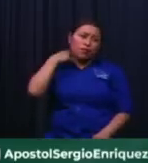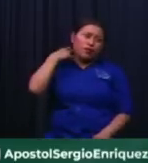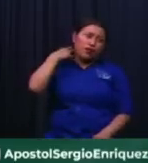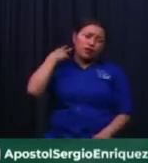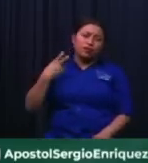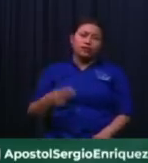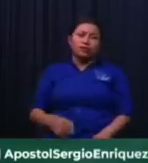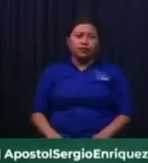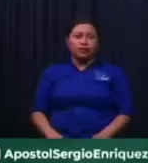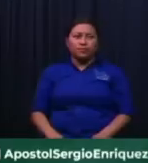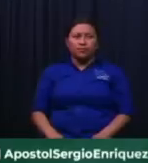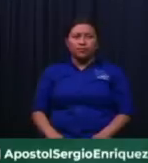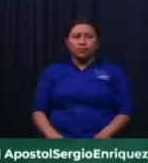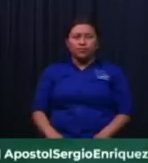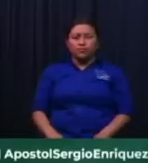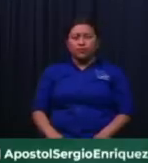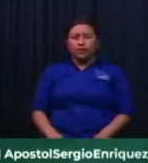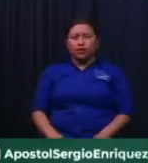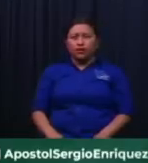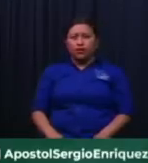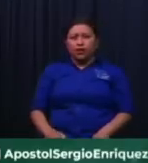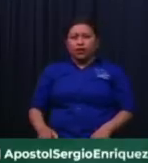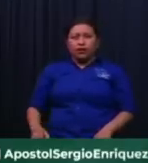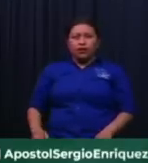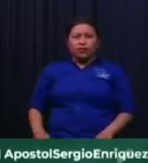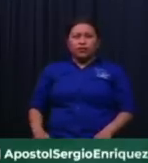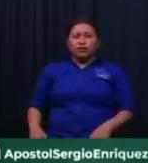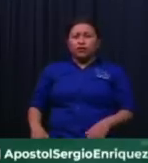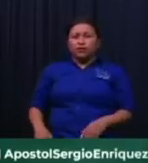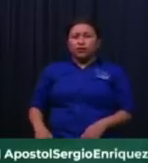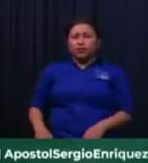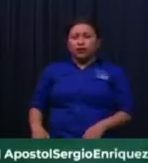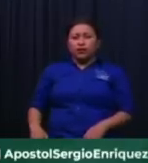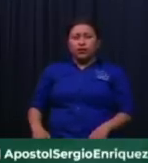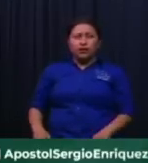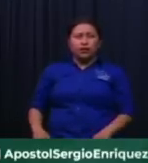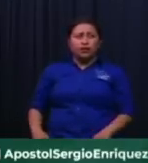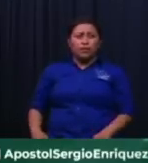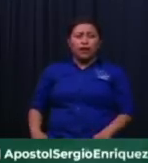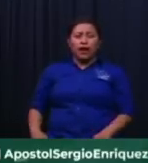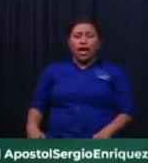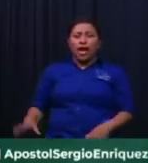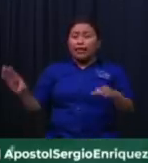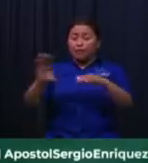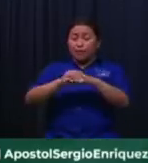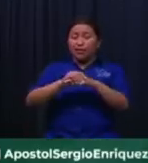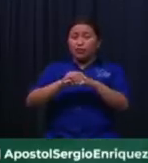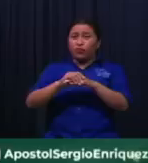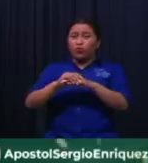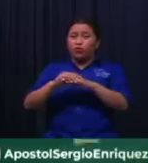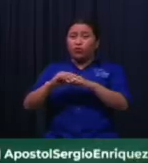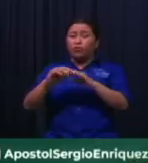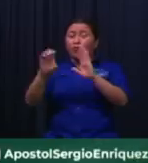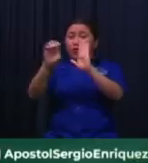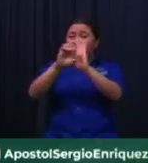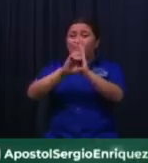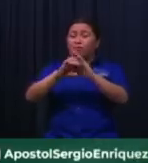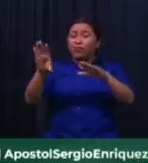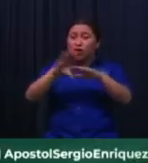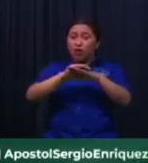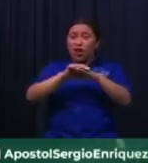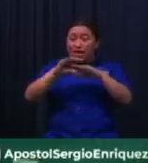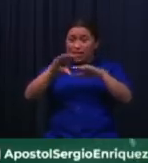física. En el matrimonio se puede representar en burlas, amenazas, menosprecio,